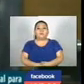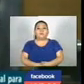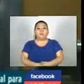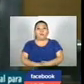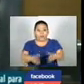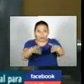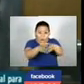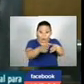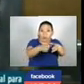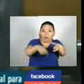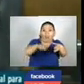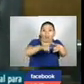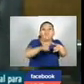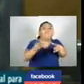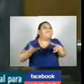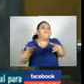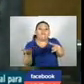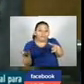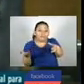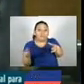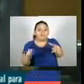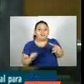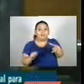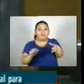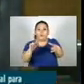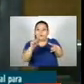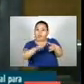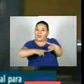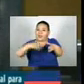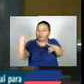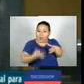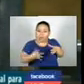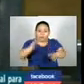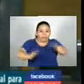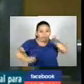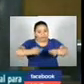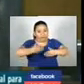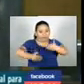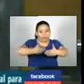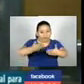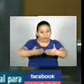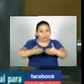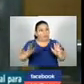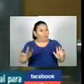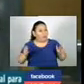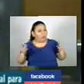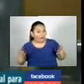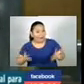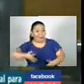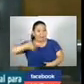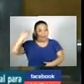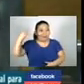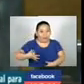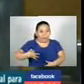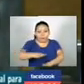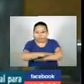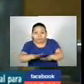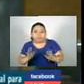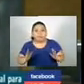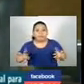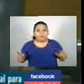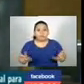De esta comisión tienen que salir procesos penales que tienen que llegar hasta la última